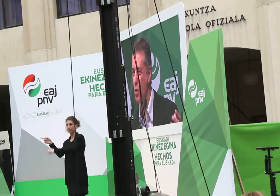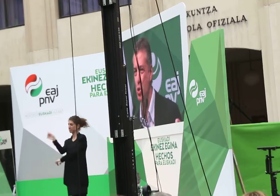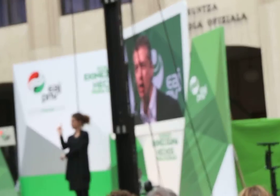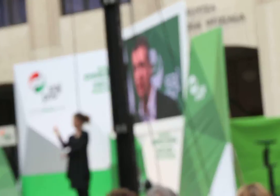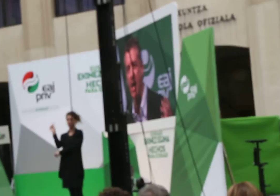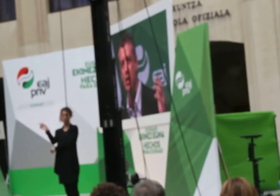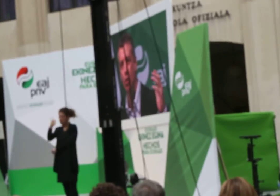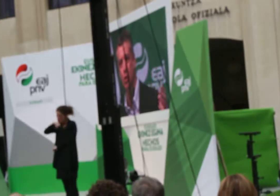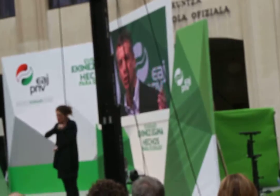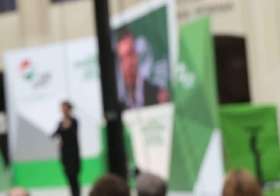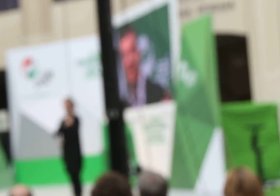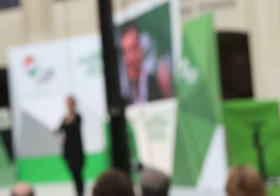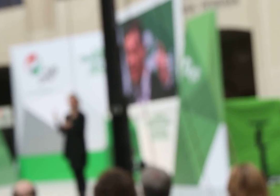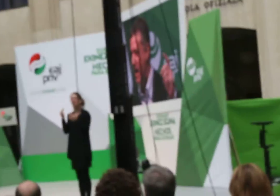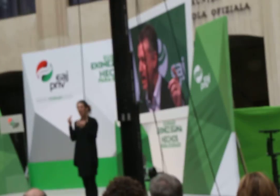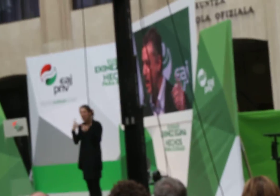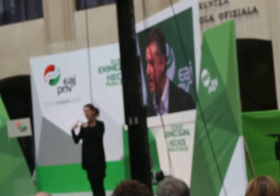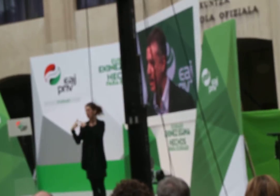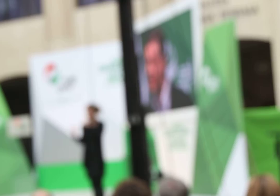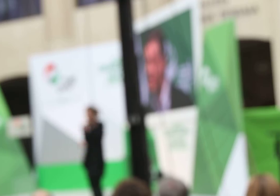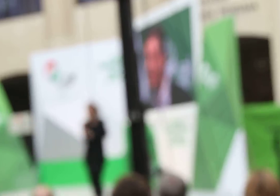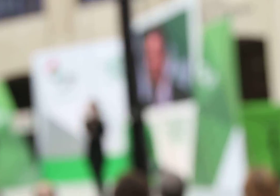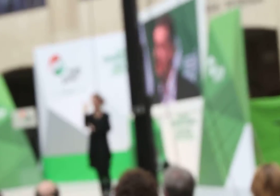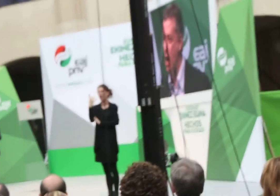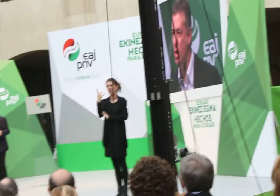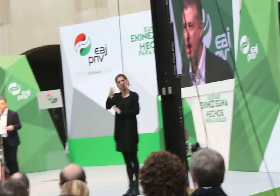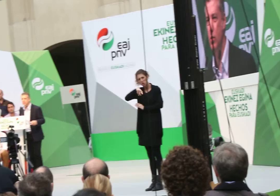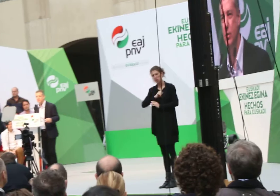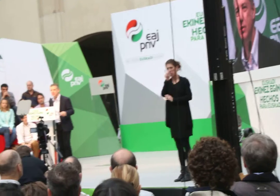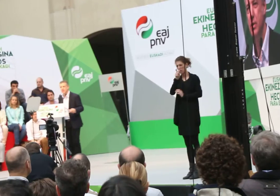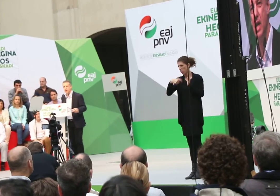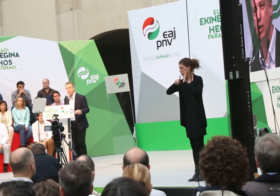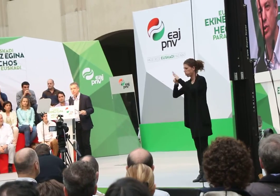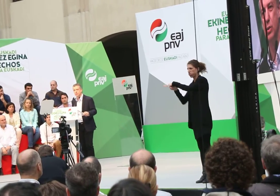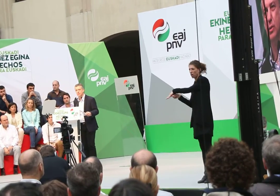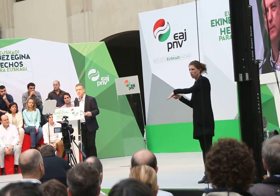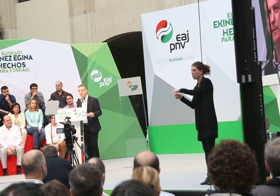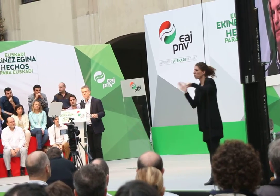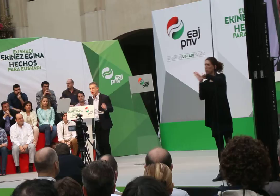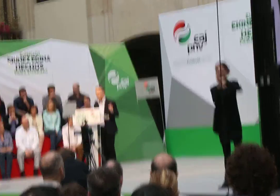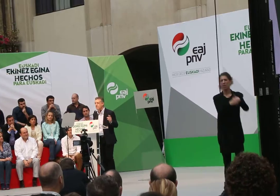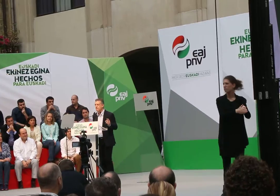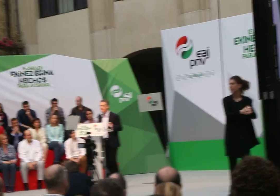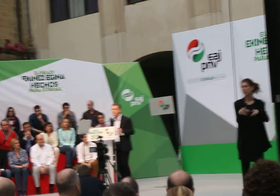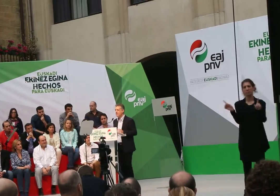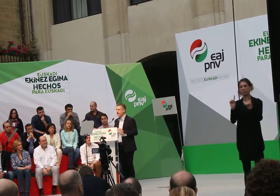a construir país juntos, sin dejar a nadie atrás, ni a un lado ni al otro.